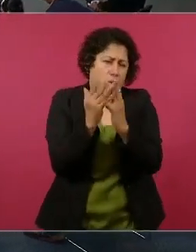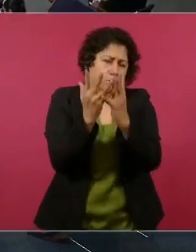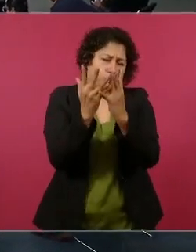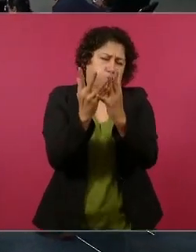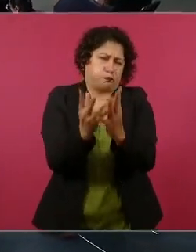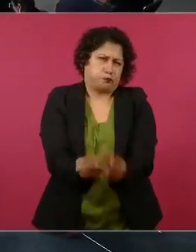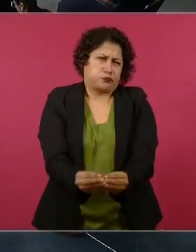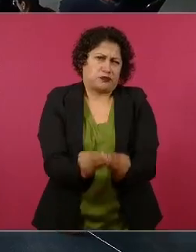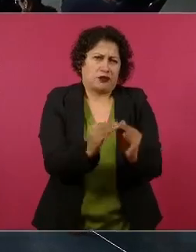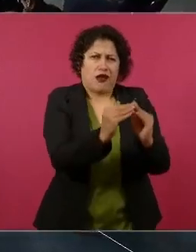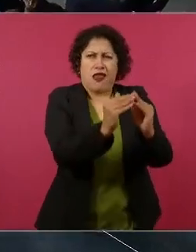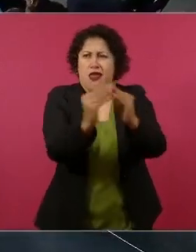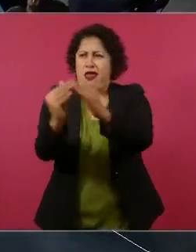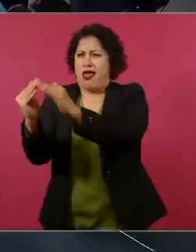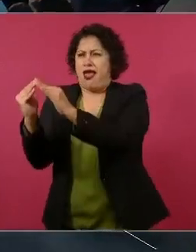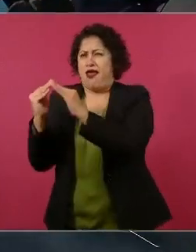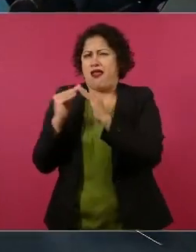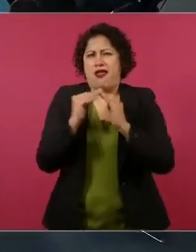por todos lados,